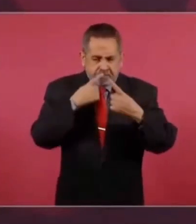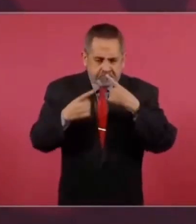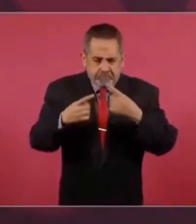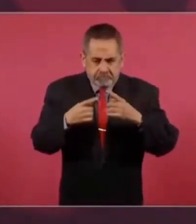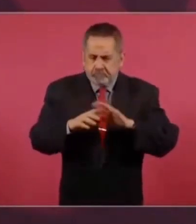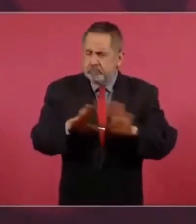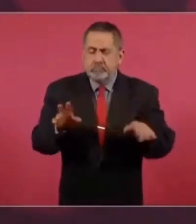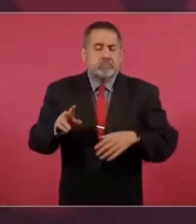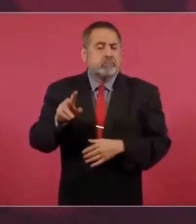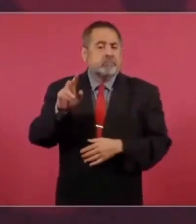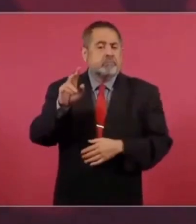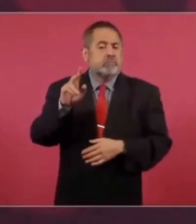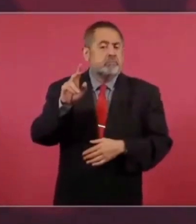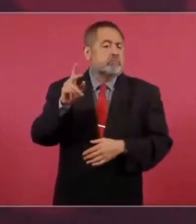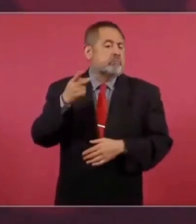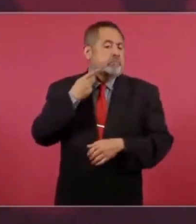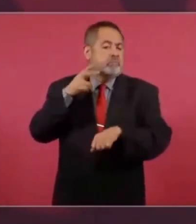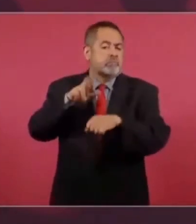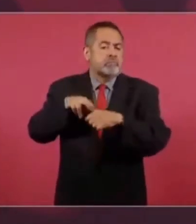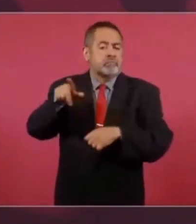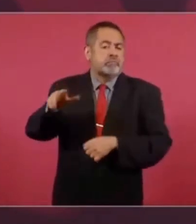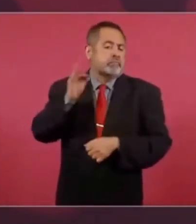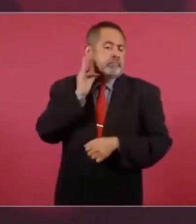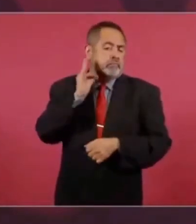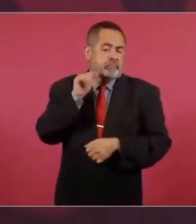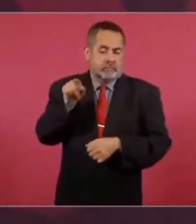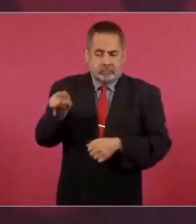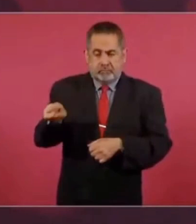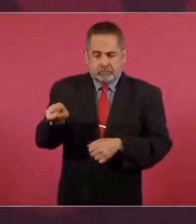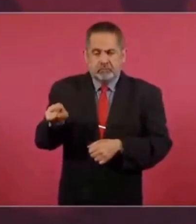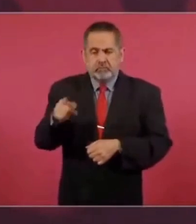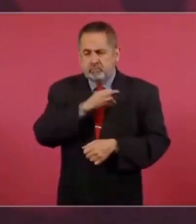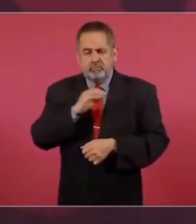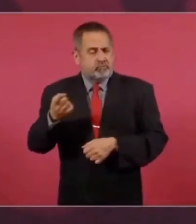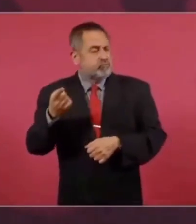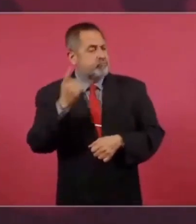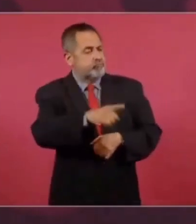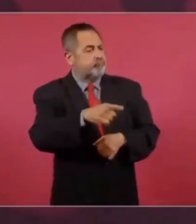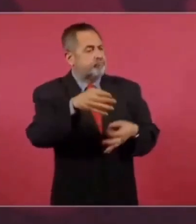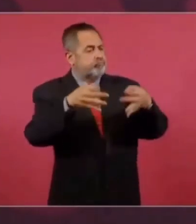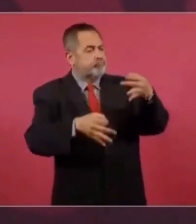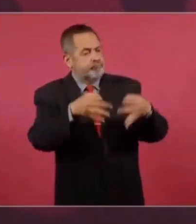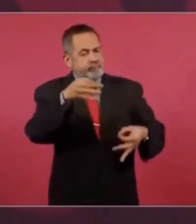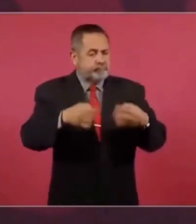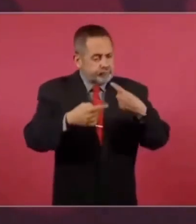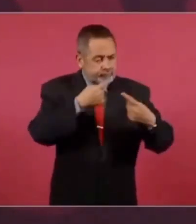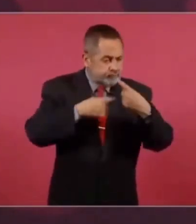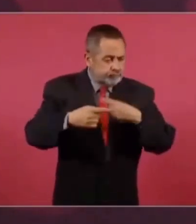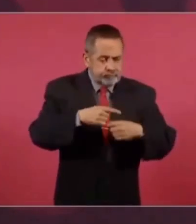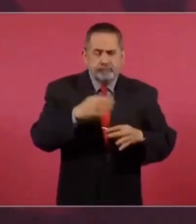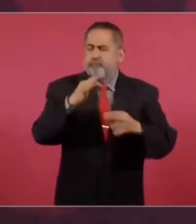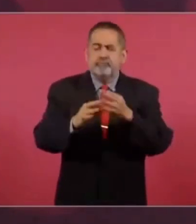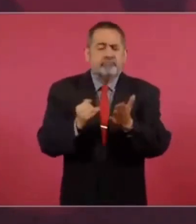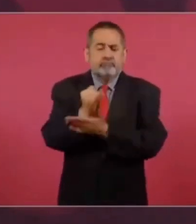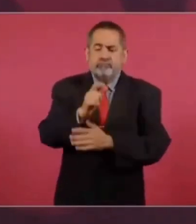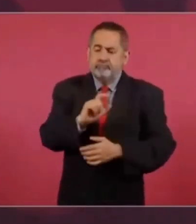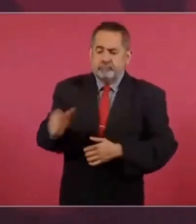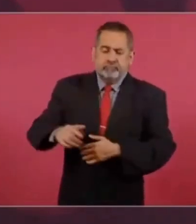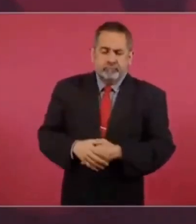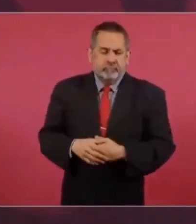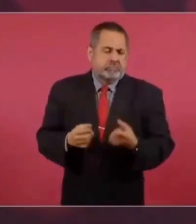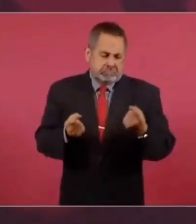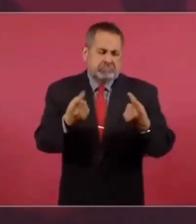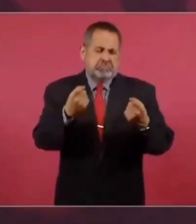La Procuraduría Fiscal tiene esa función. Hay algunos juicios, no